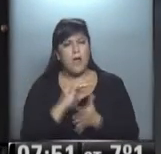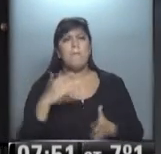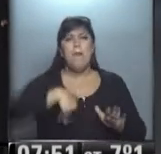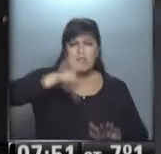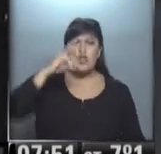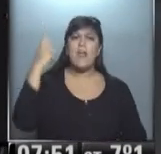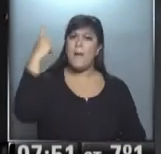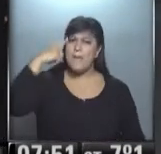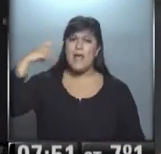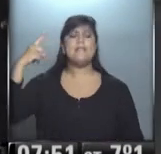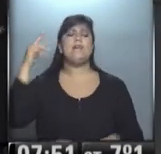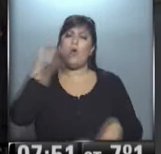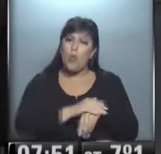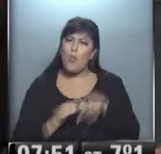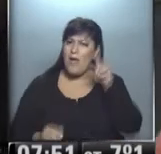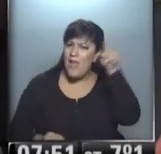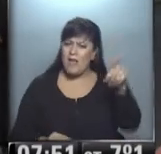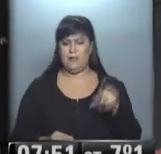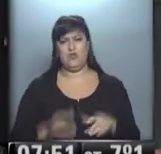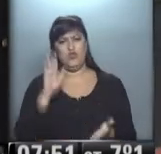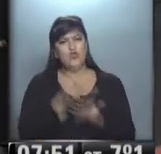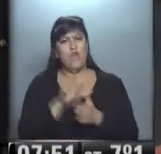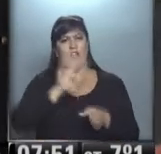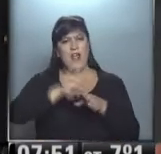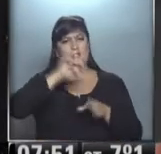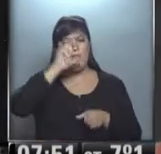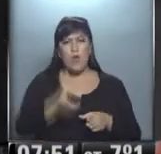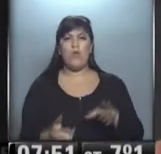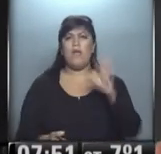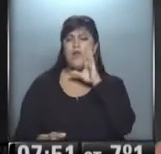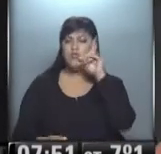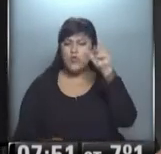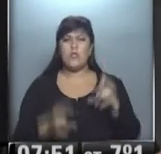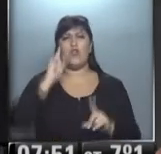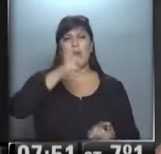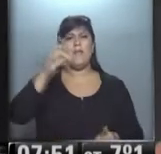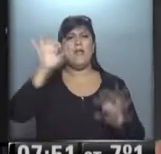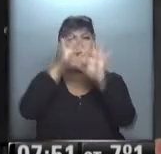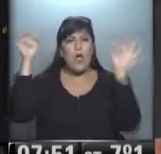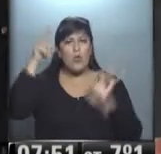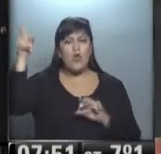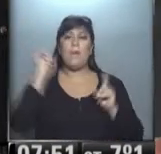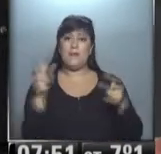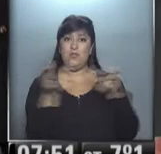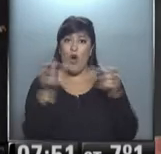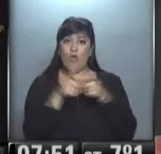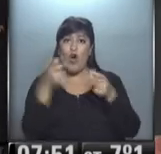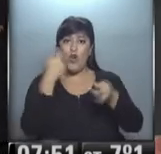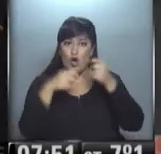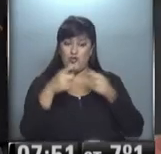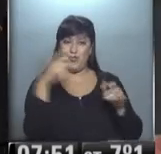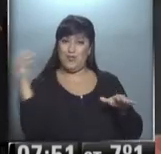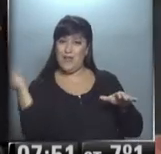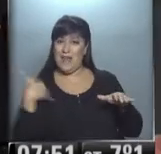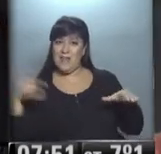los denominados holdouts esto tiene que ver también con los eeuu con europa por los bonos emitidos que no se pueden cobrar esto dicen